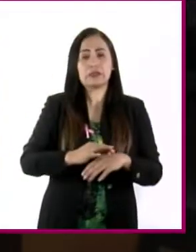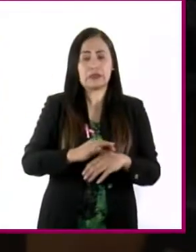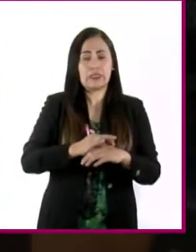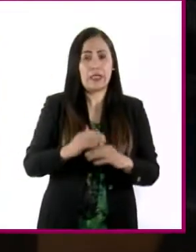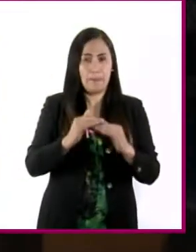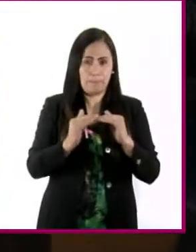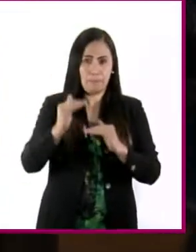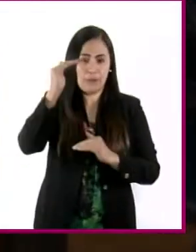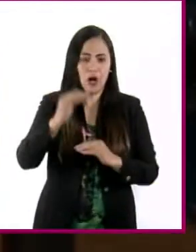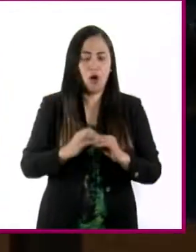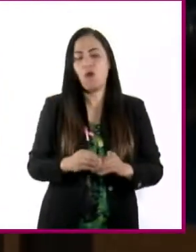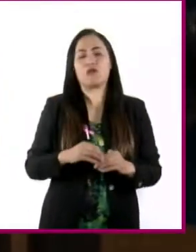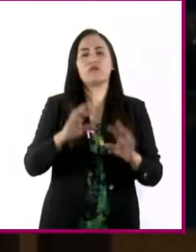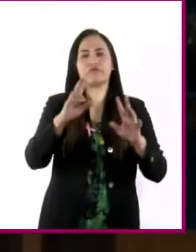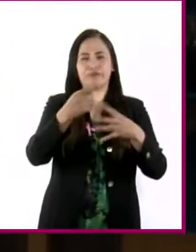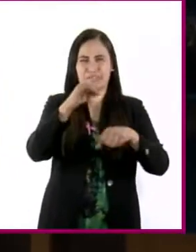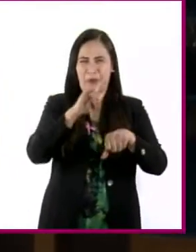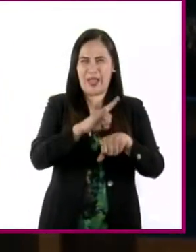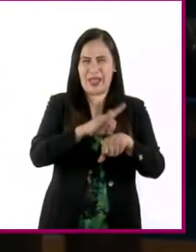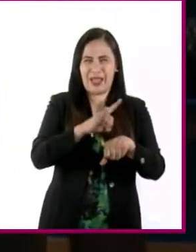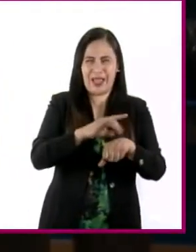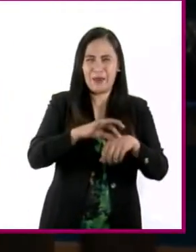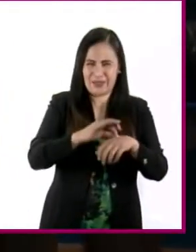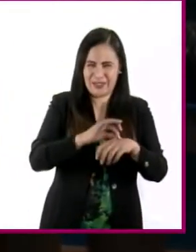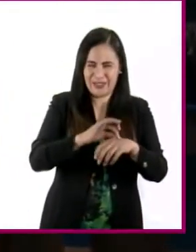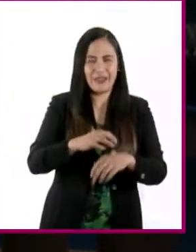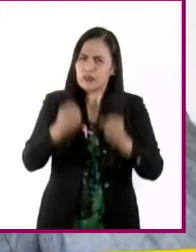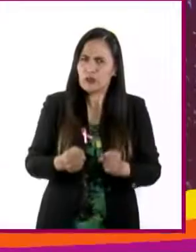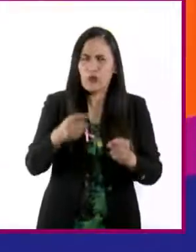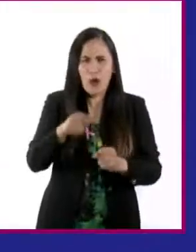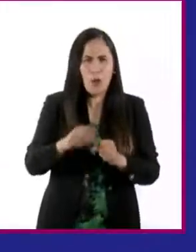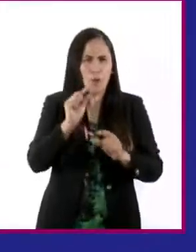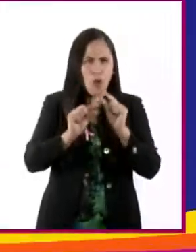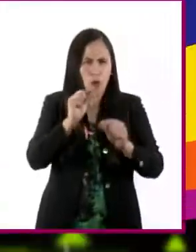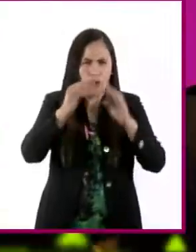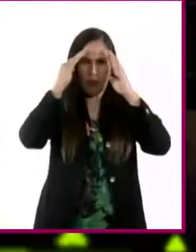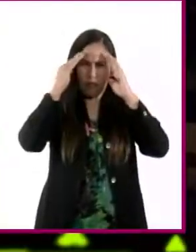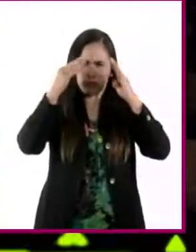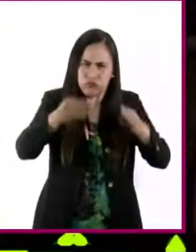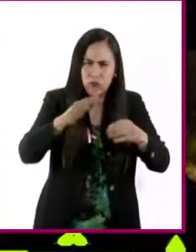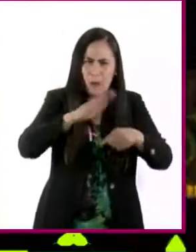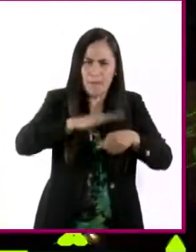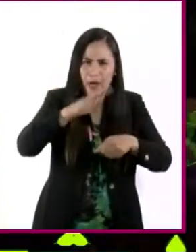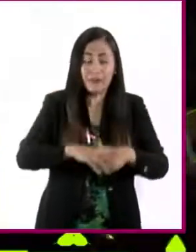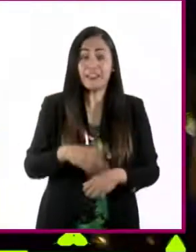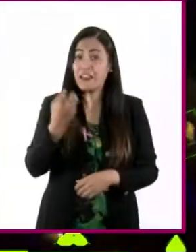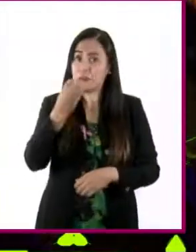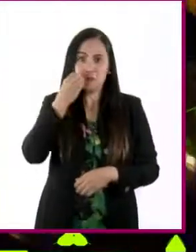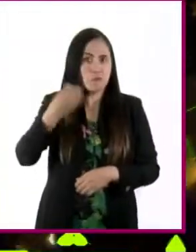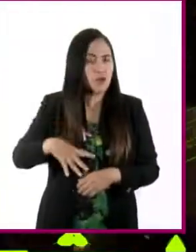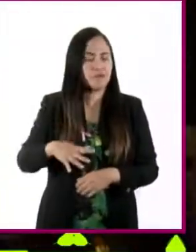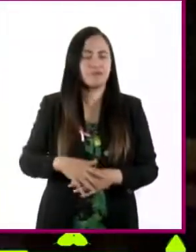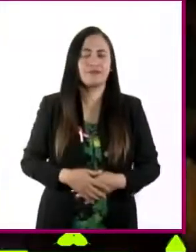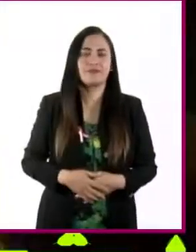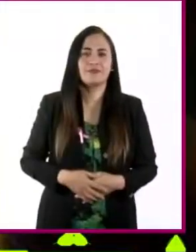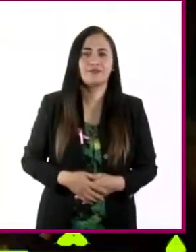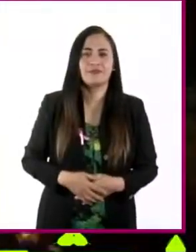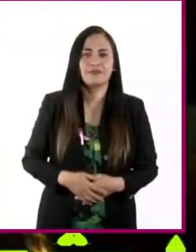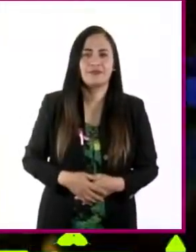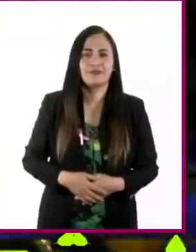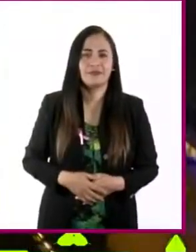más contenido disponibles para ellas y ellos, ya que realmente no requieren de mucha tecnología de asistencia para poder tener acceso al mundo